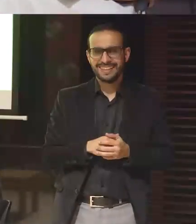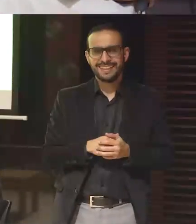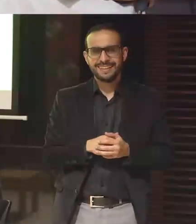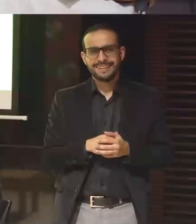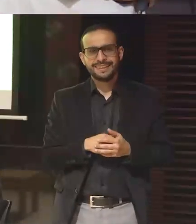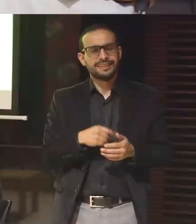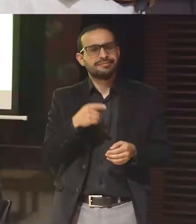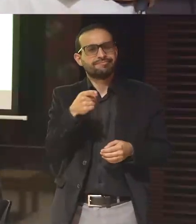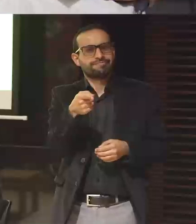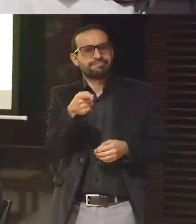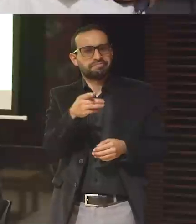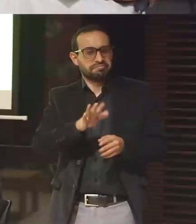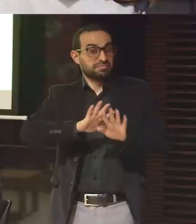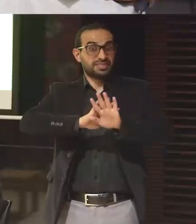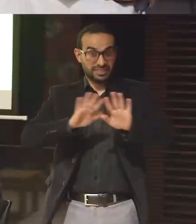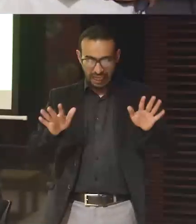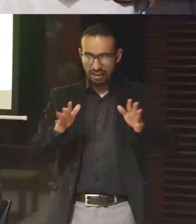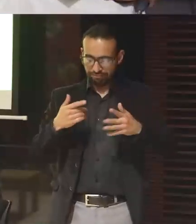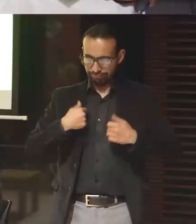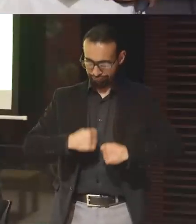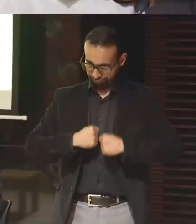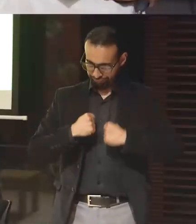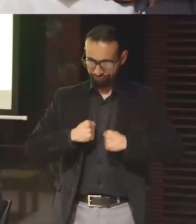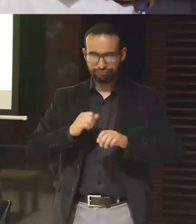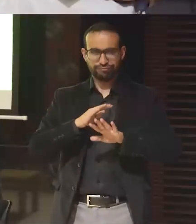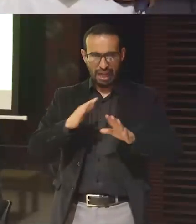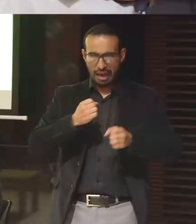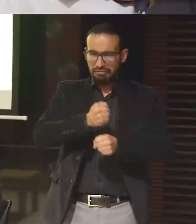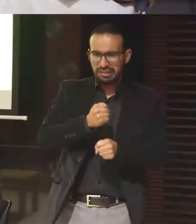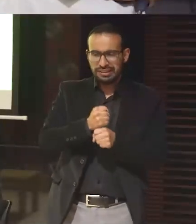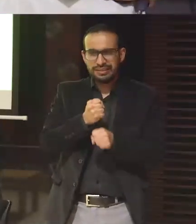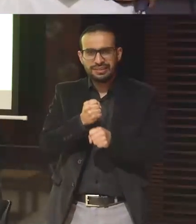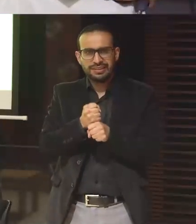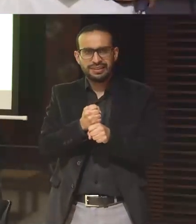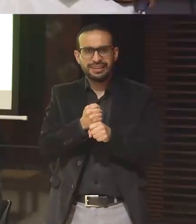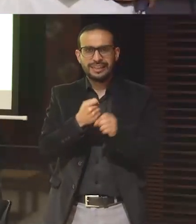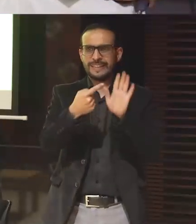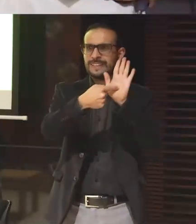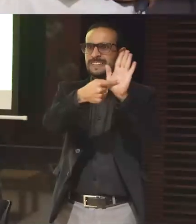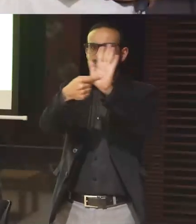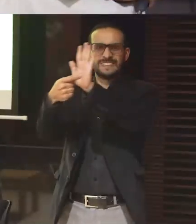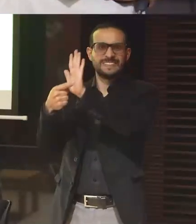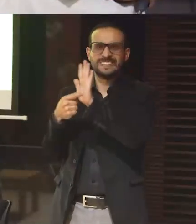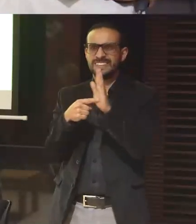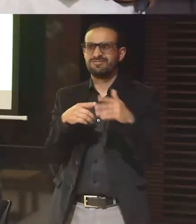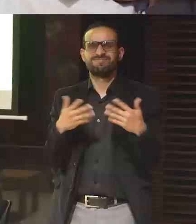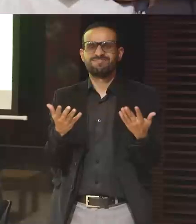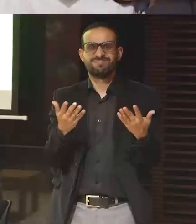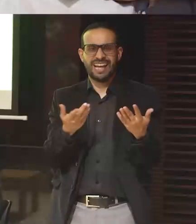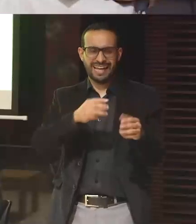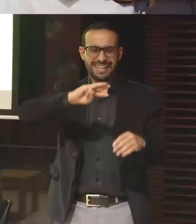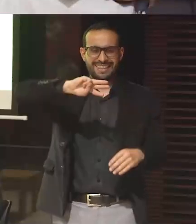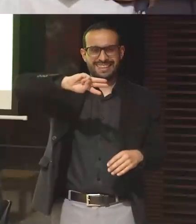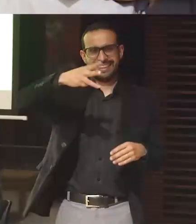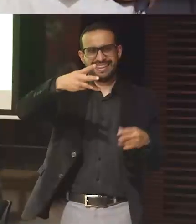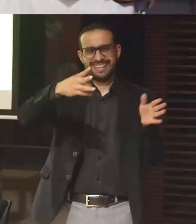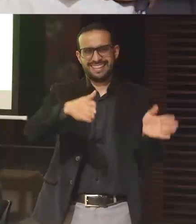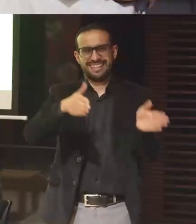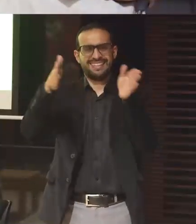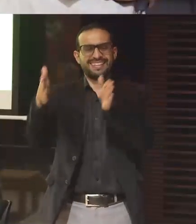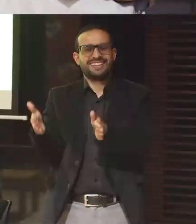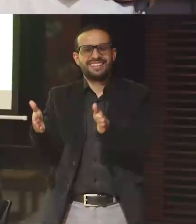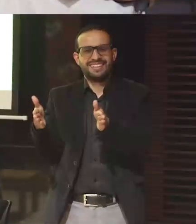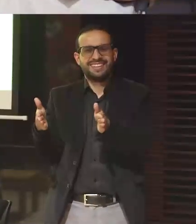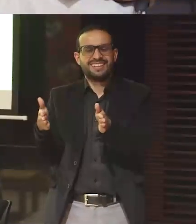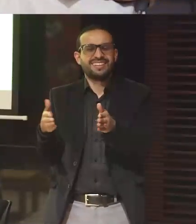quiere hacer una persona después de que quiere ser artista y empieza a desarrollar sus productos? Pues mostrarlos. Se llama la tercera etapa de las industrias culturales y creativas,